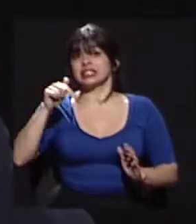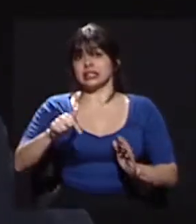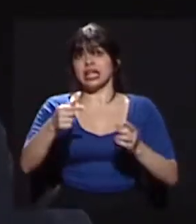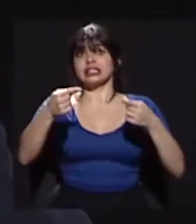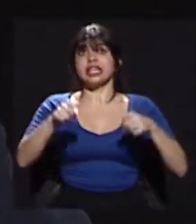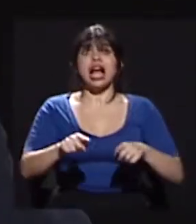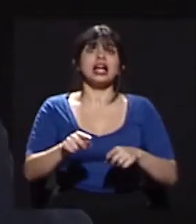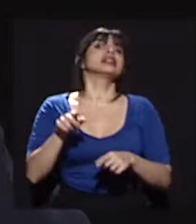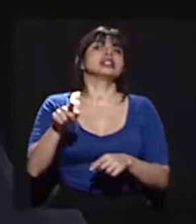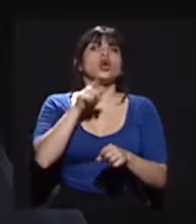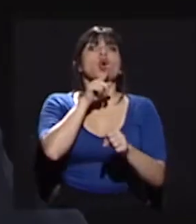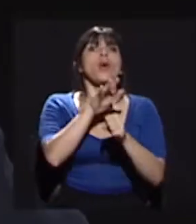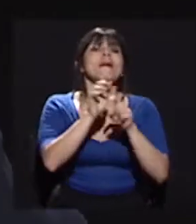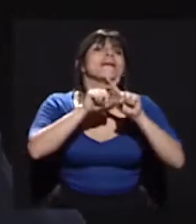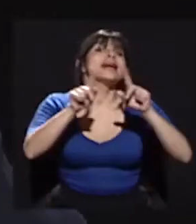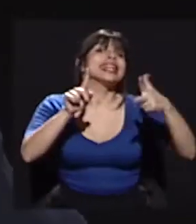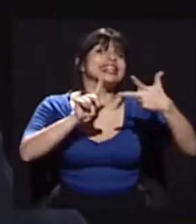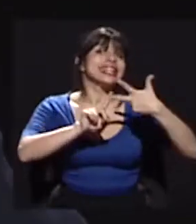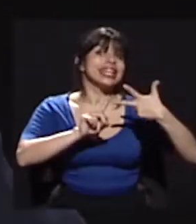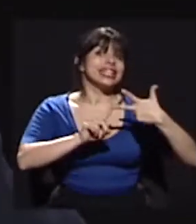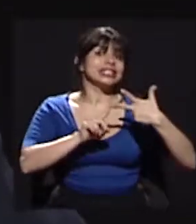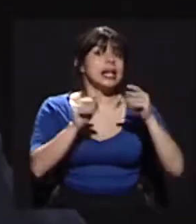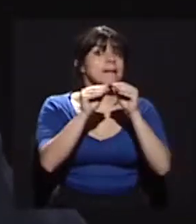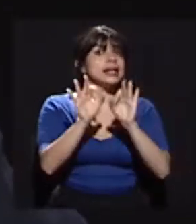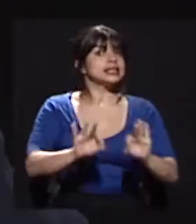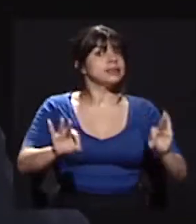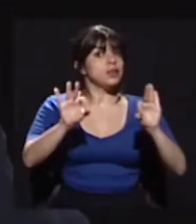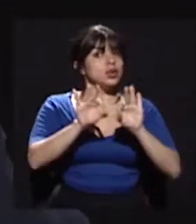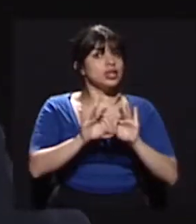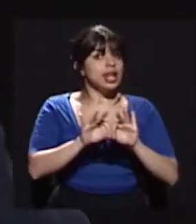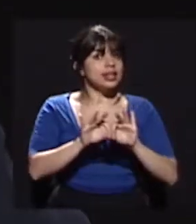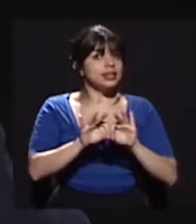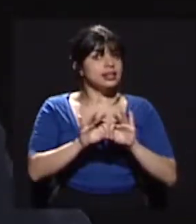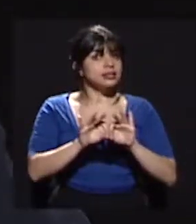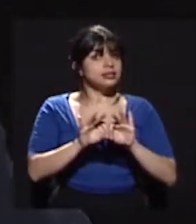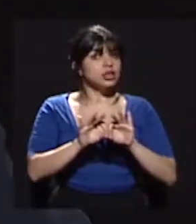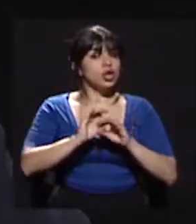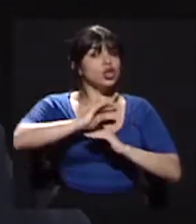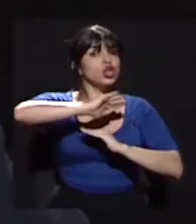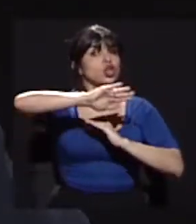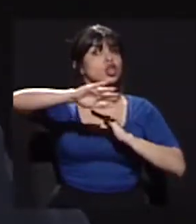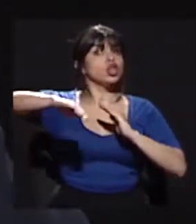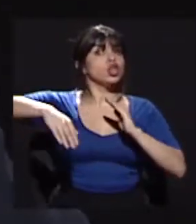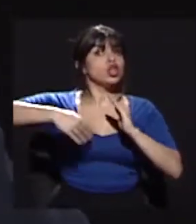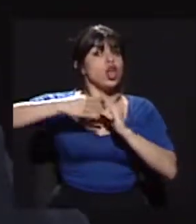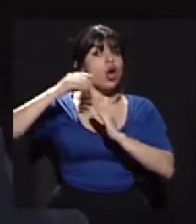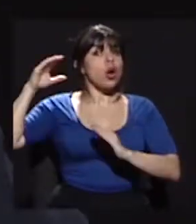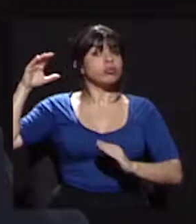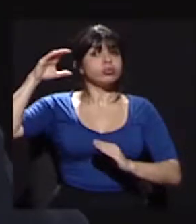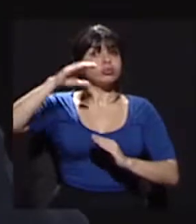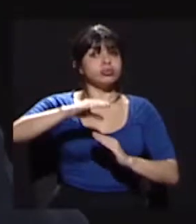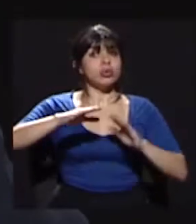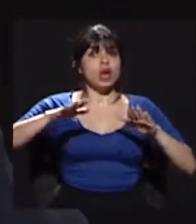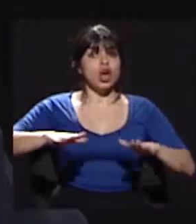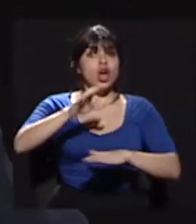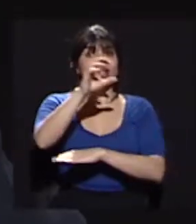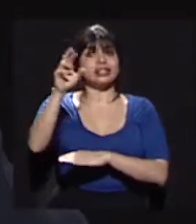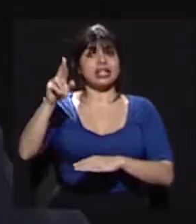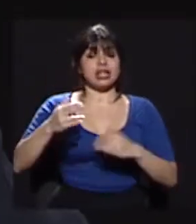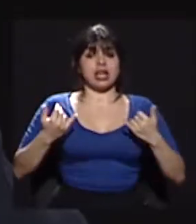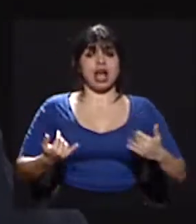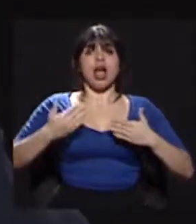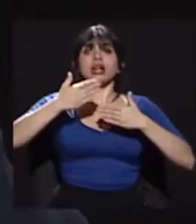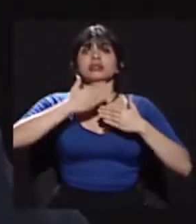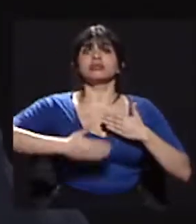caso eso se cumple pero en tercer lugar y esto lo más importante todo inversionista en costa rica de hoy en adelante